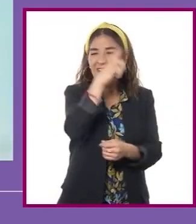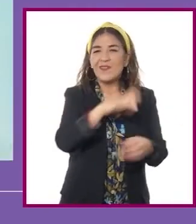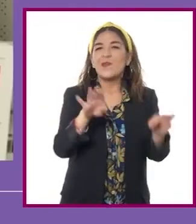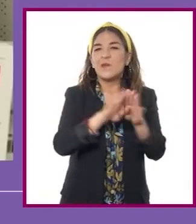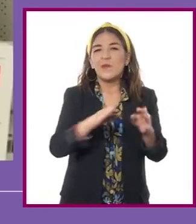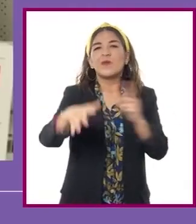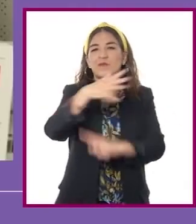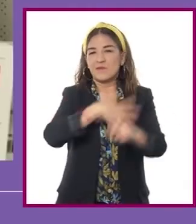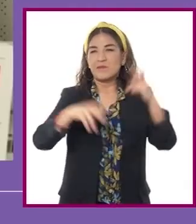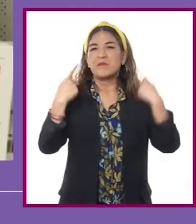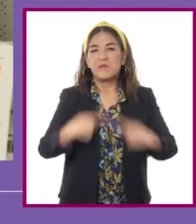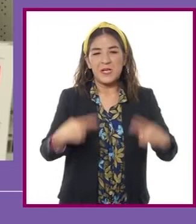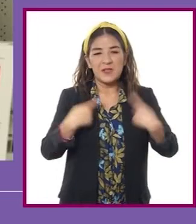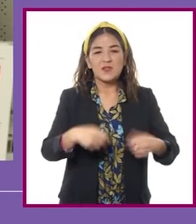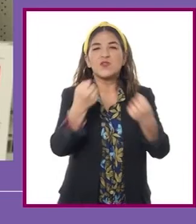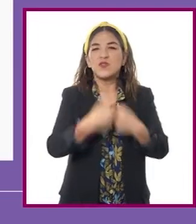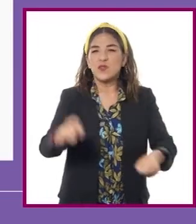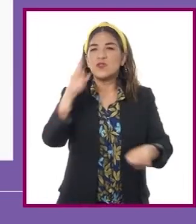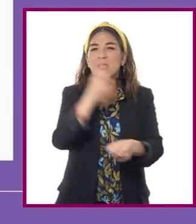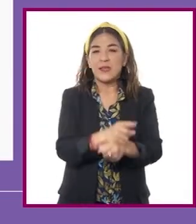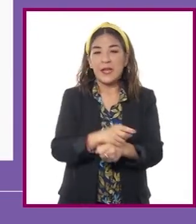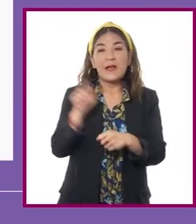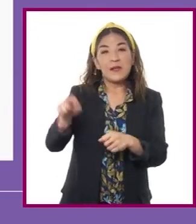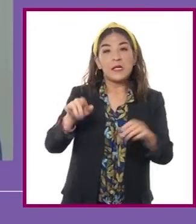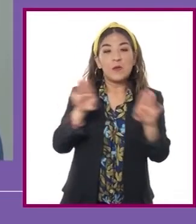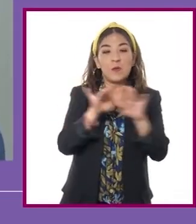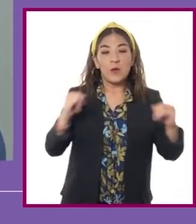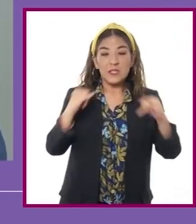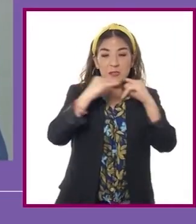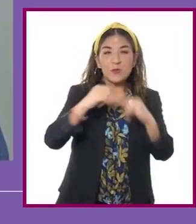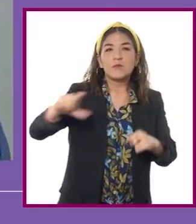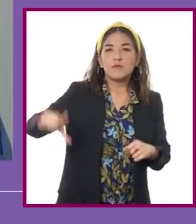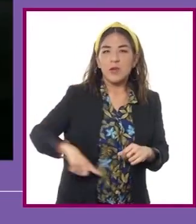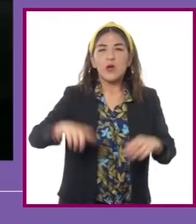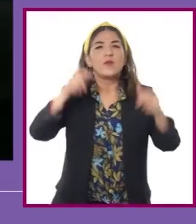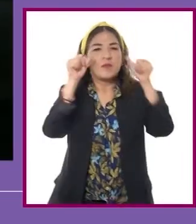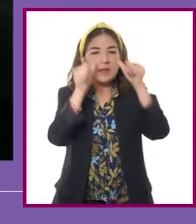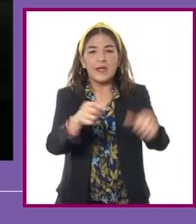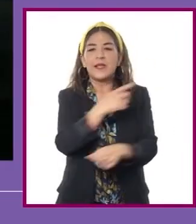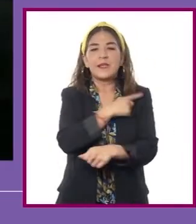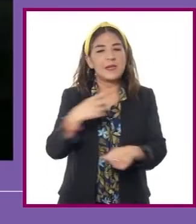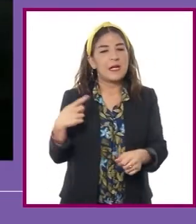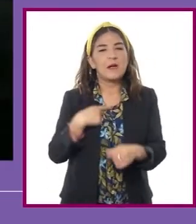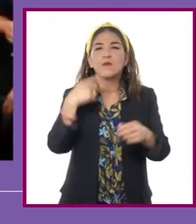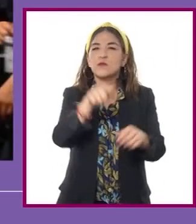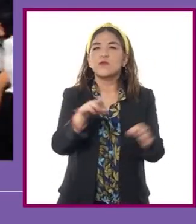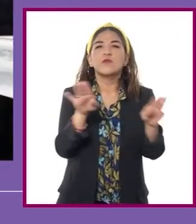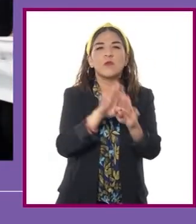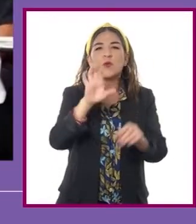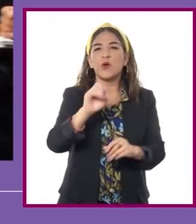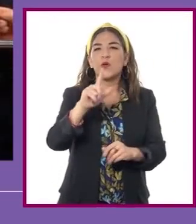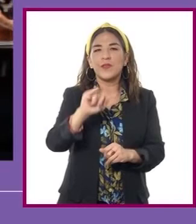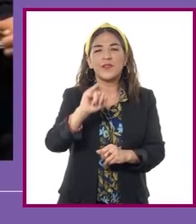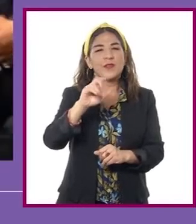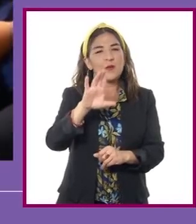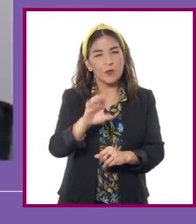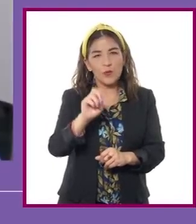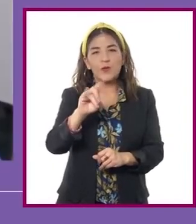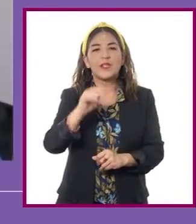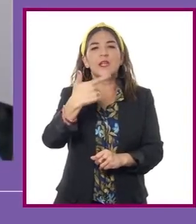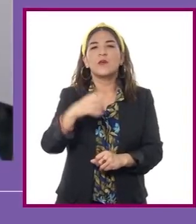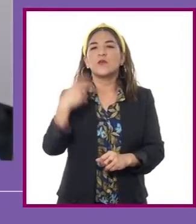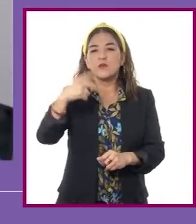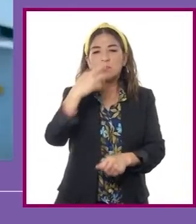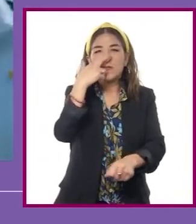sociedad. Los servidores públicos deben actuar conforme a los códigos éticos existentes de acuerdo con el cargo,